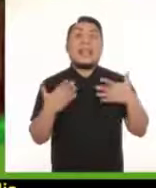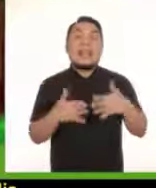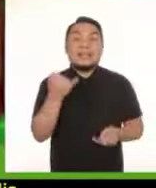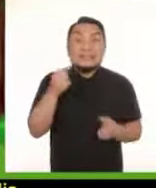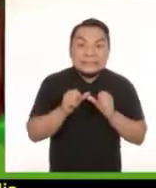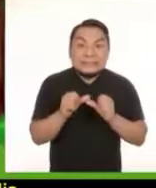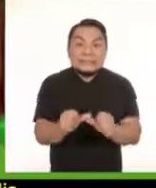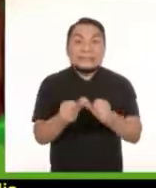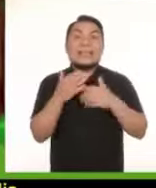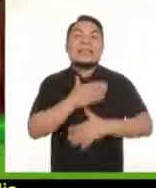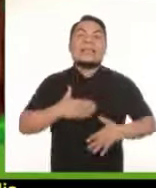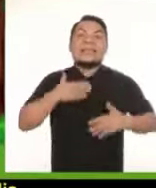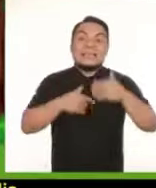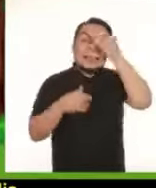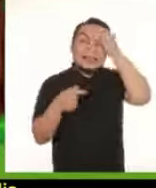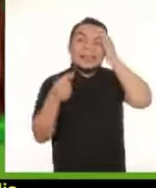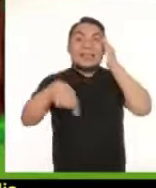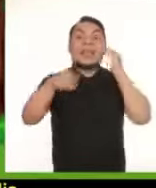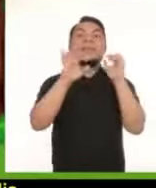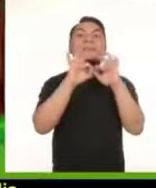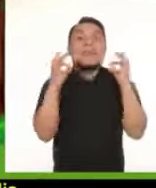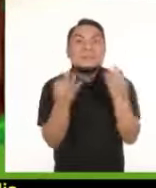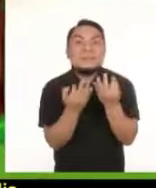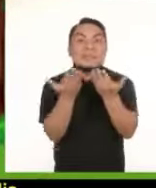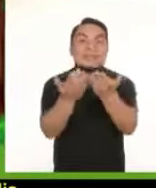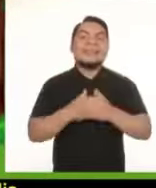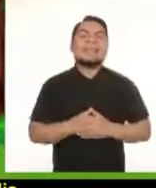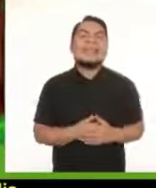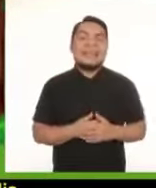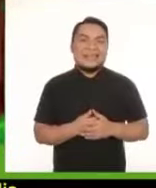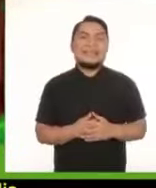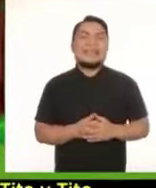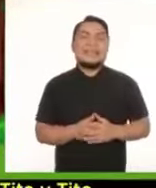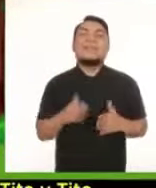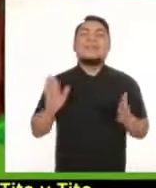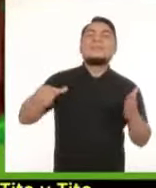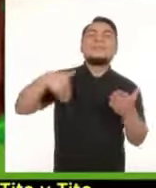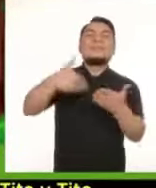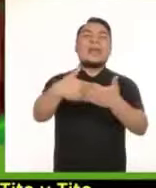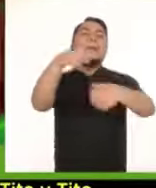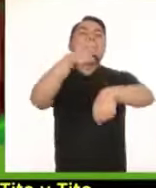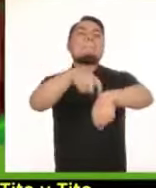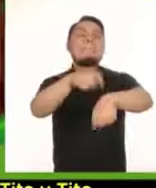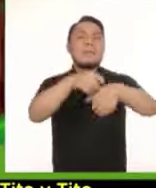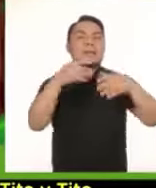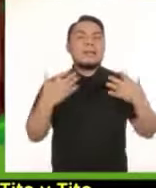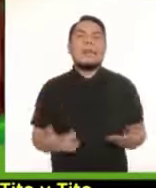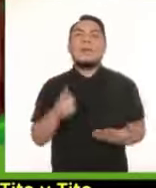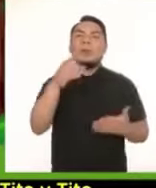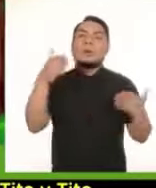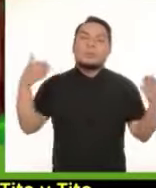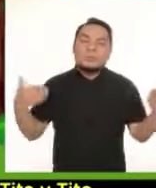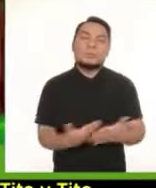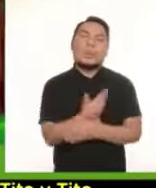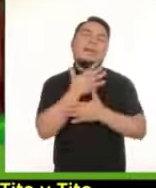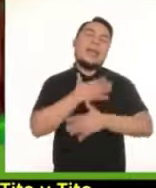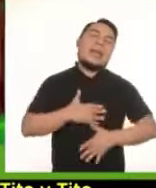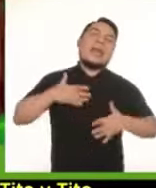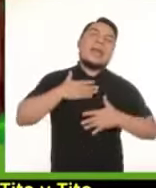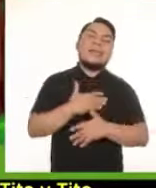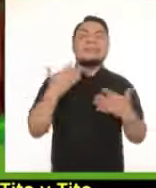Y para seguir con la diversión en familia, llegó el momento de una